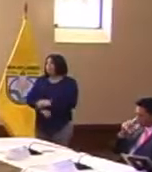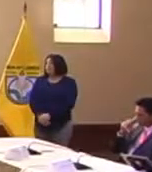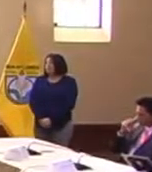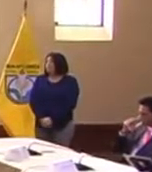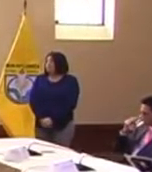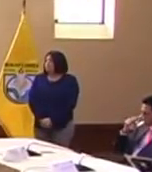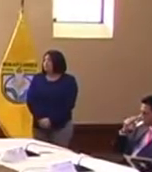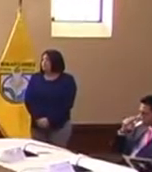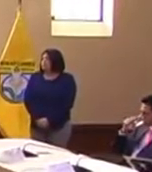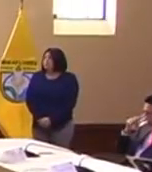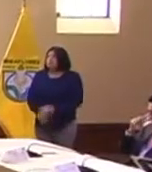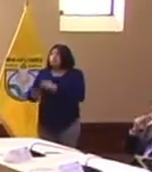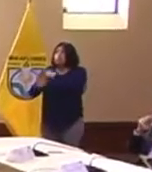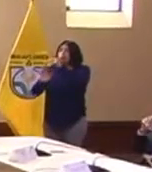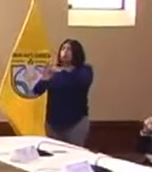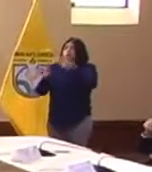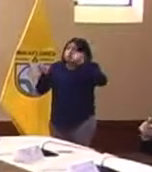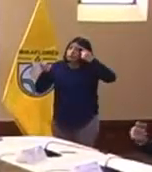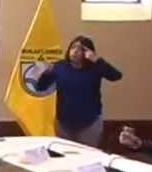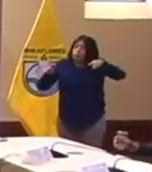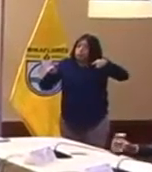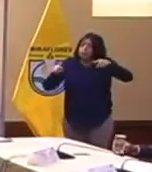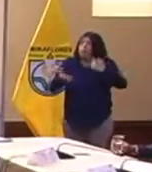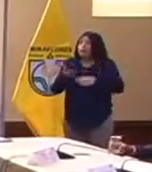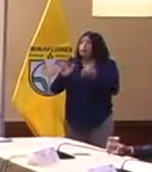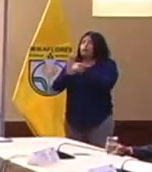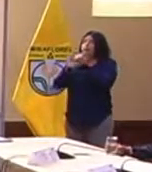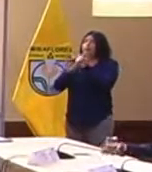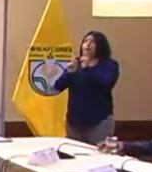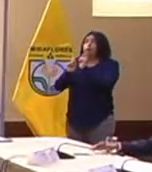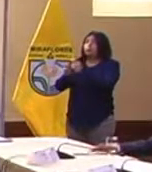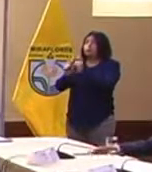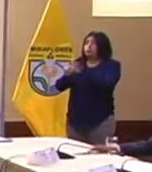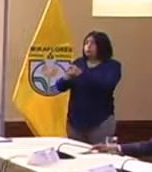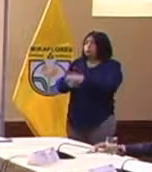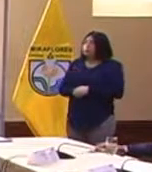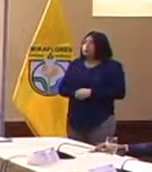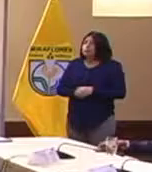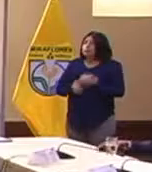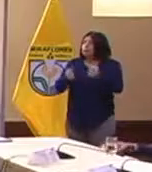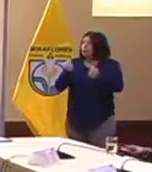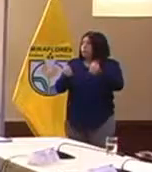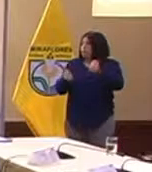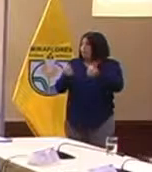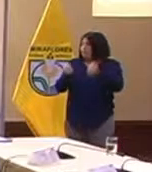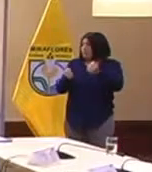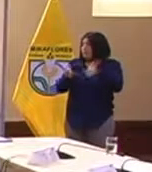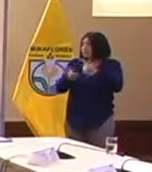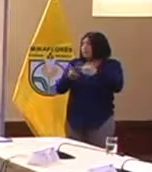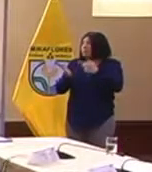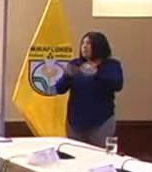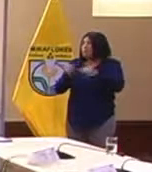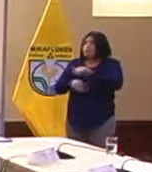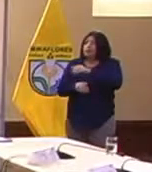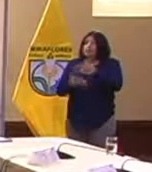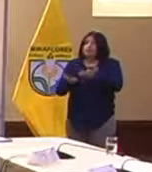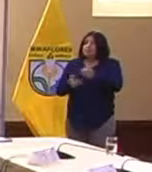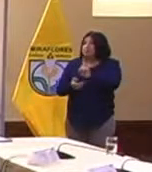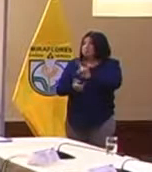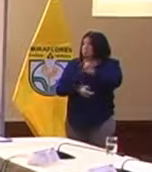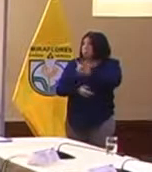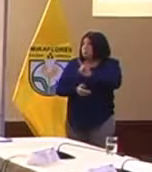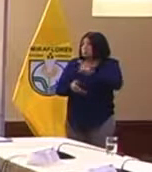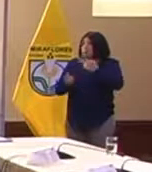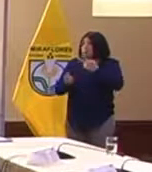favor. Proyecto de acuerdo de consejo que aprueba la donación de la unidad vehicular consistente en la camioneta dada de baja,